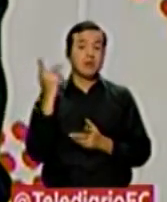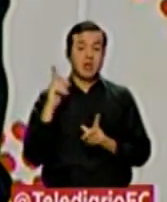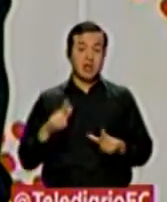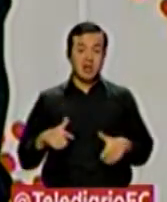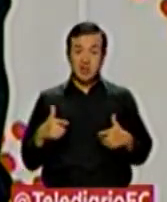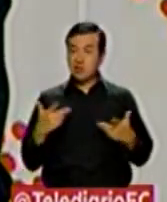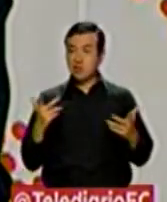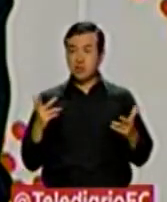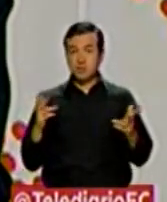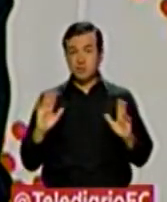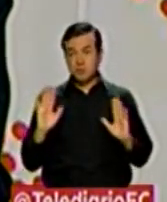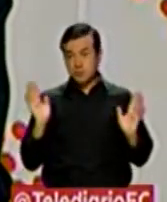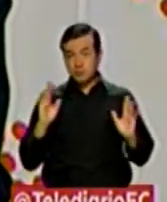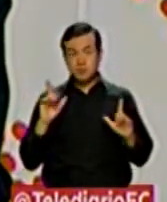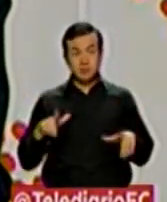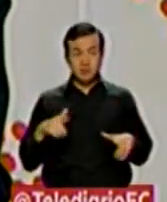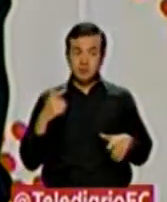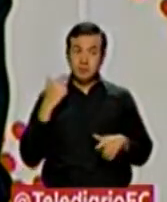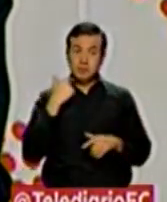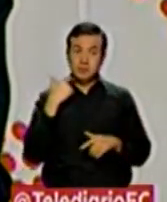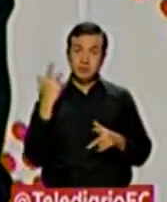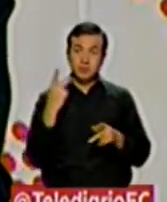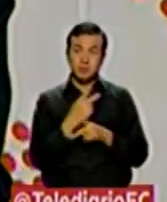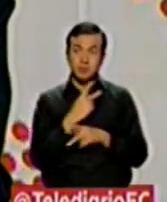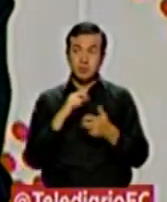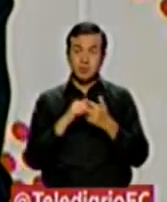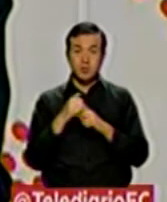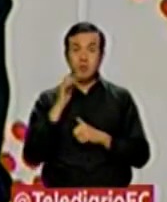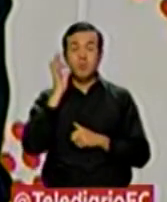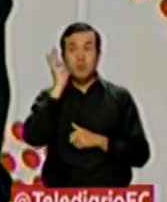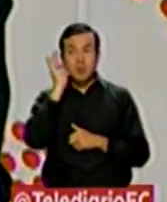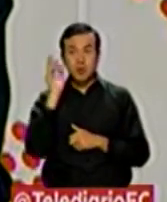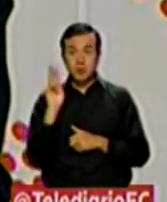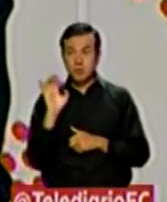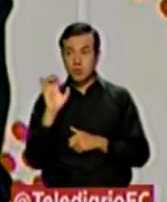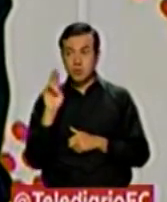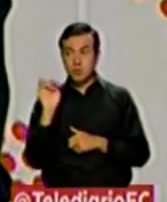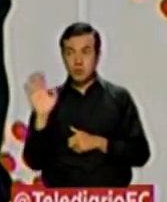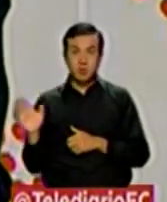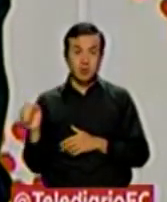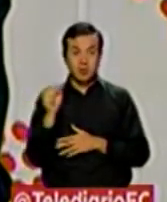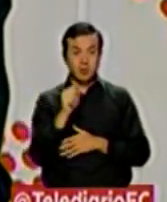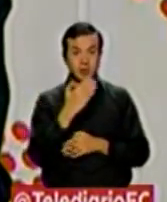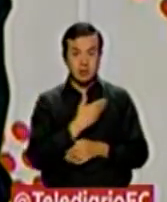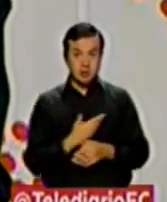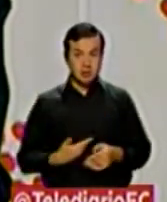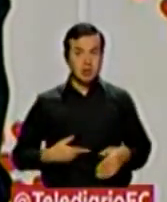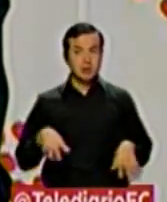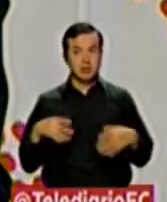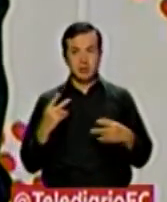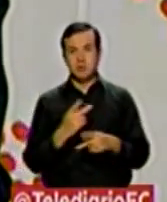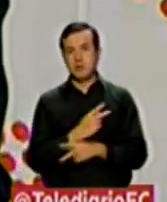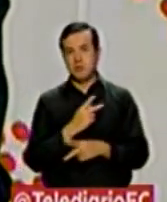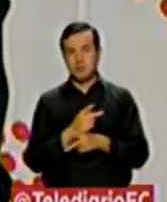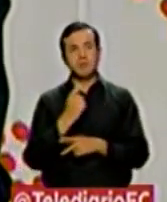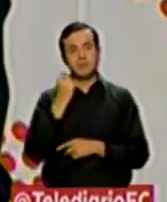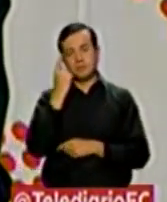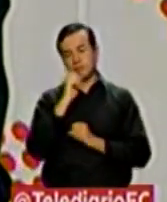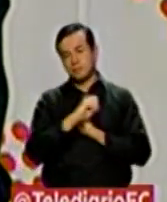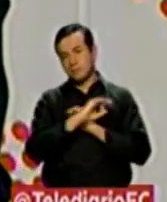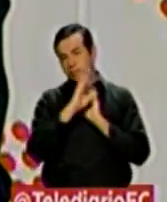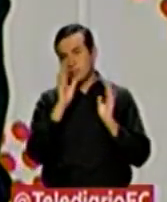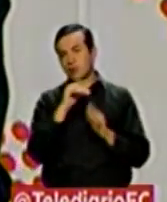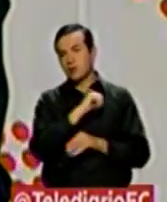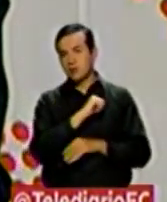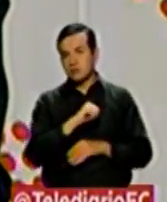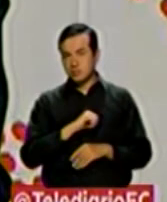le pase nada, porque si le pasa algo, cuidado viene la señora Vicuña a la presidencia. Yo creo que también era una